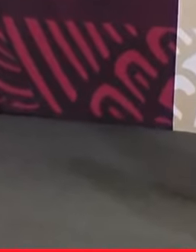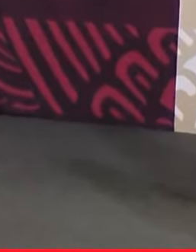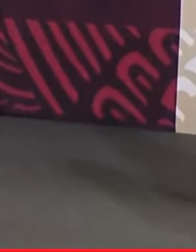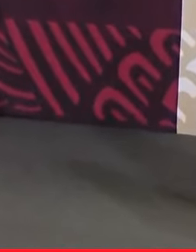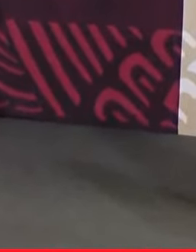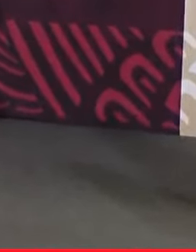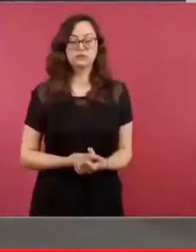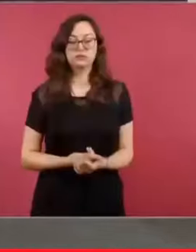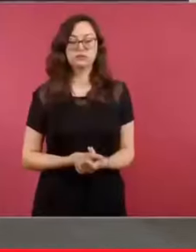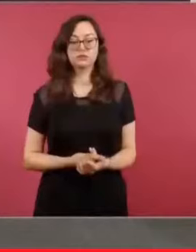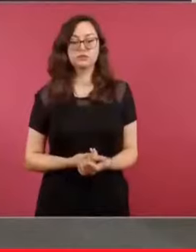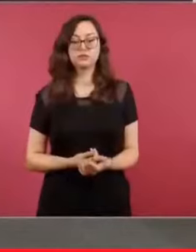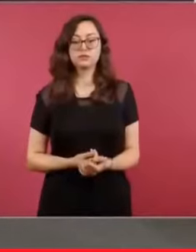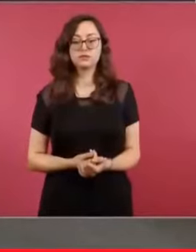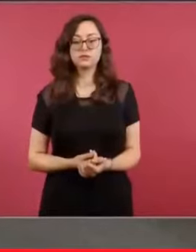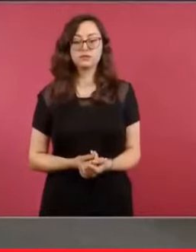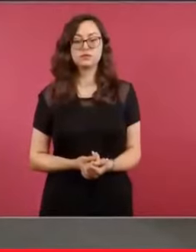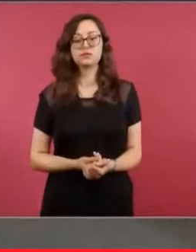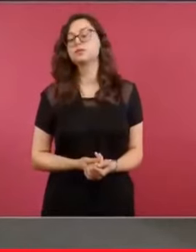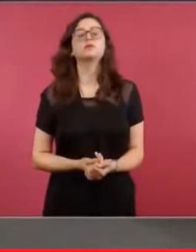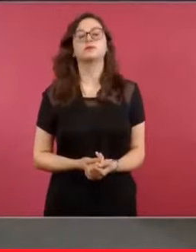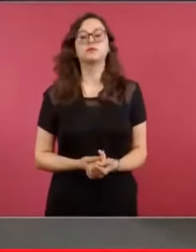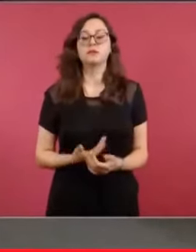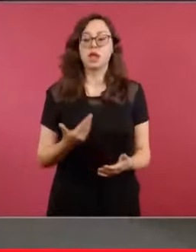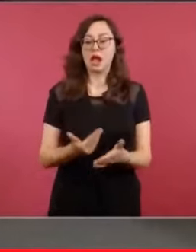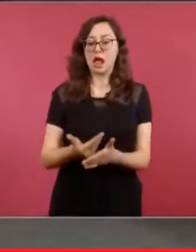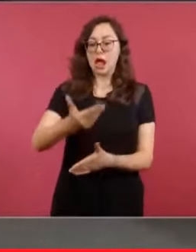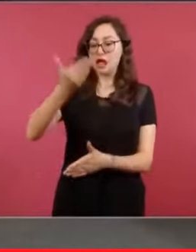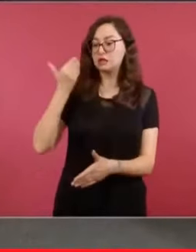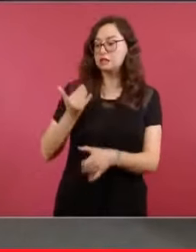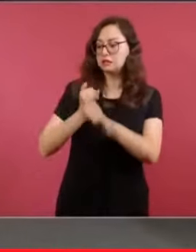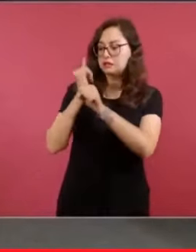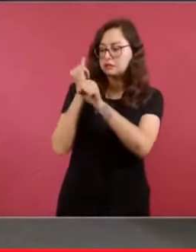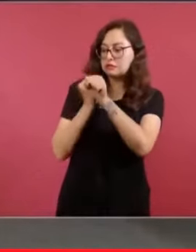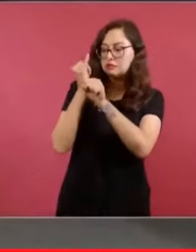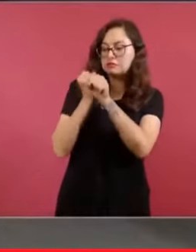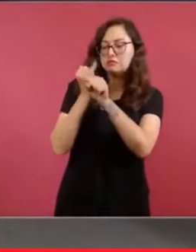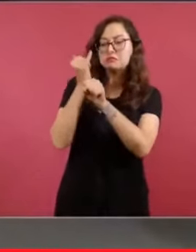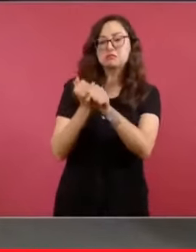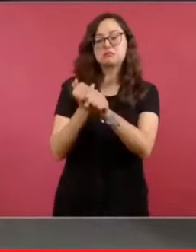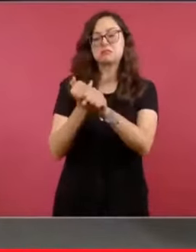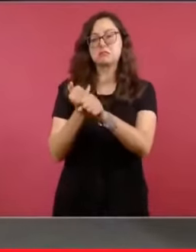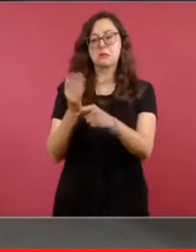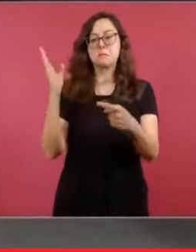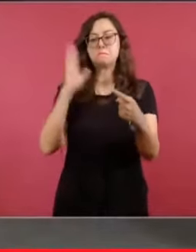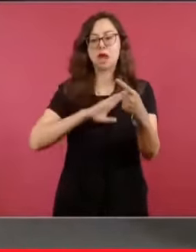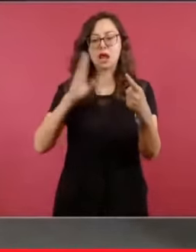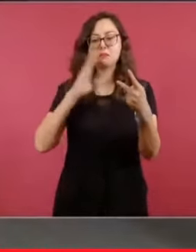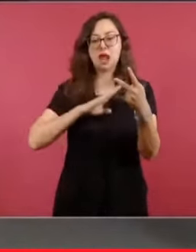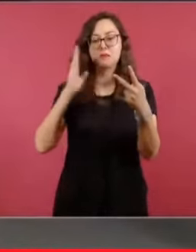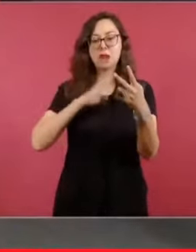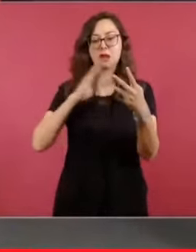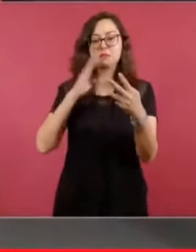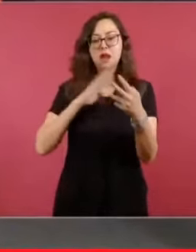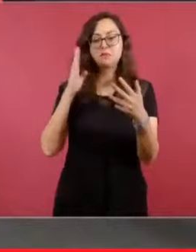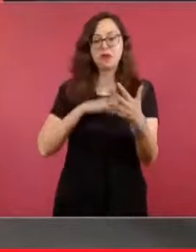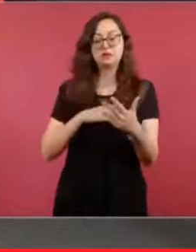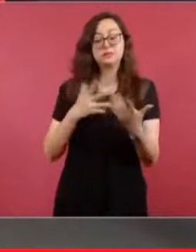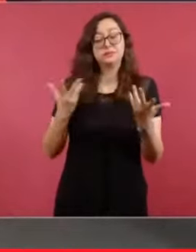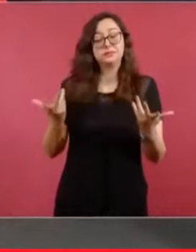o Mala Fe pero es cierto